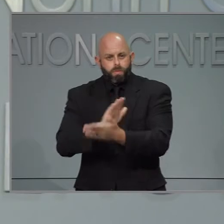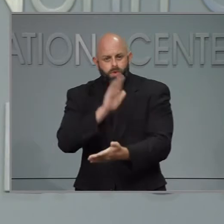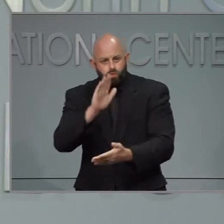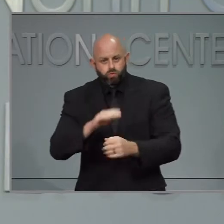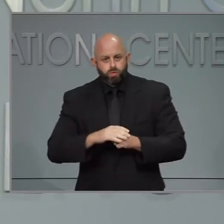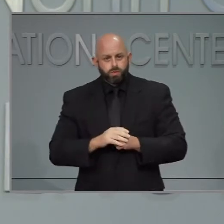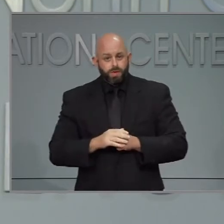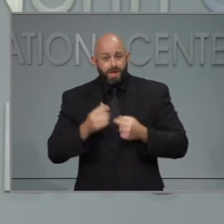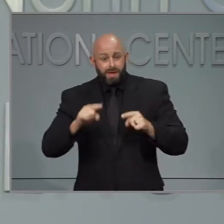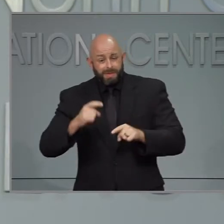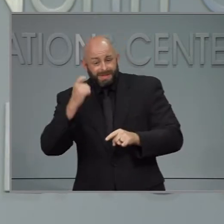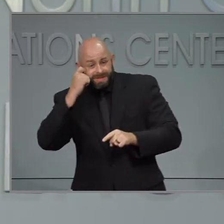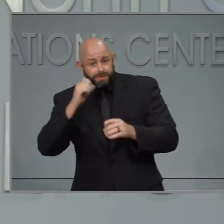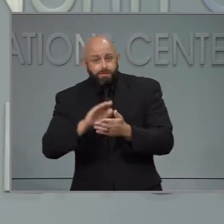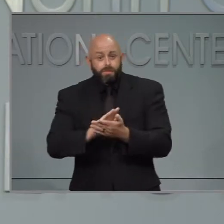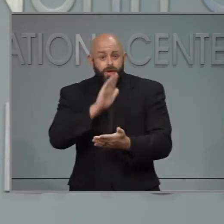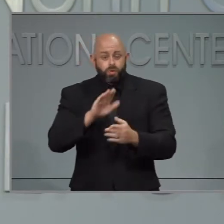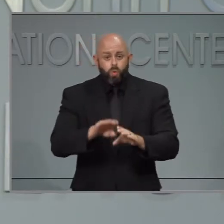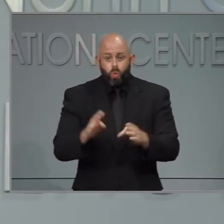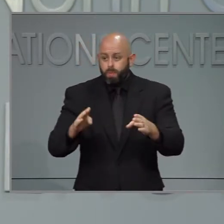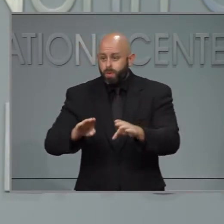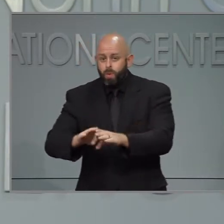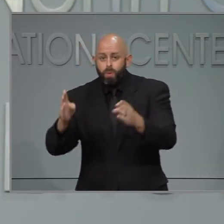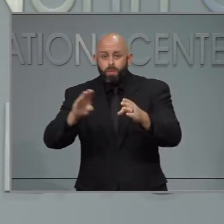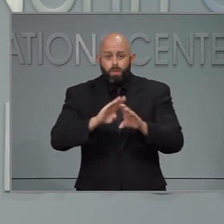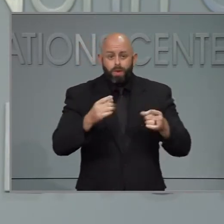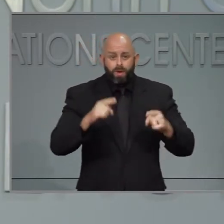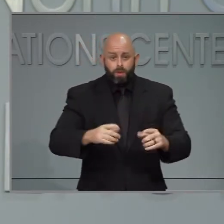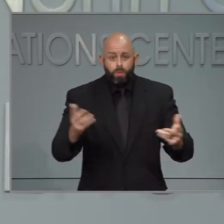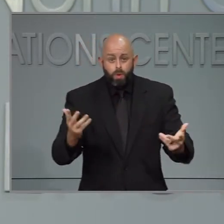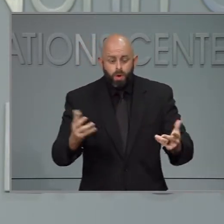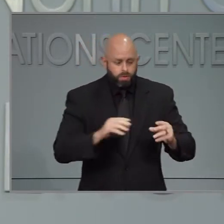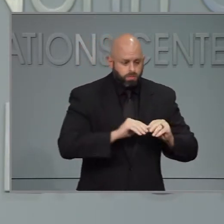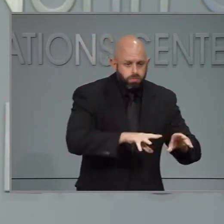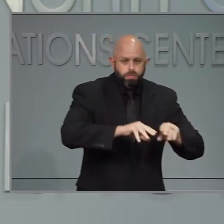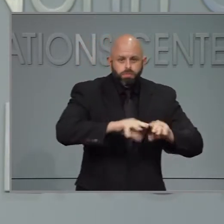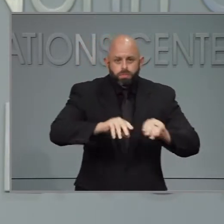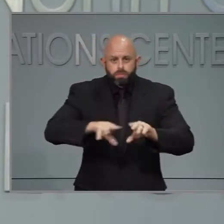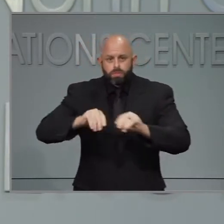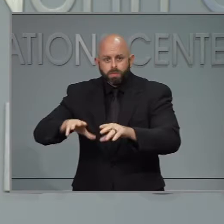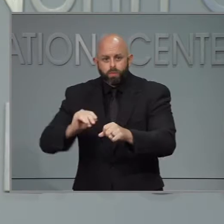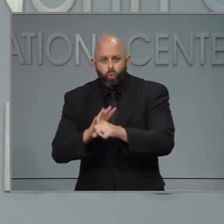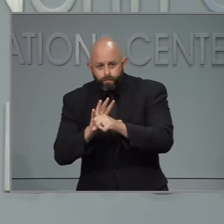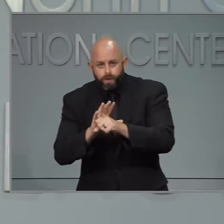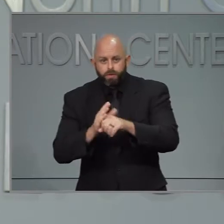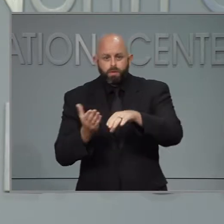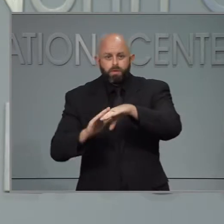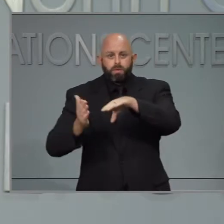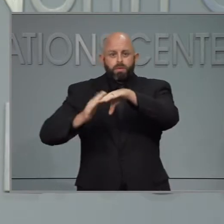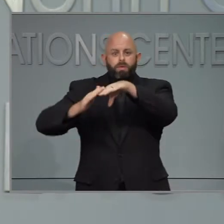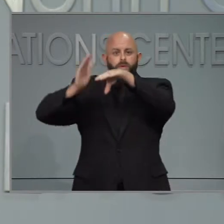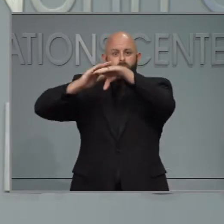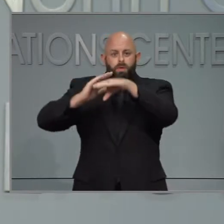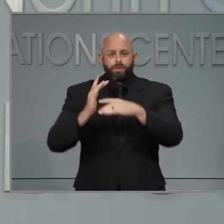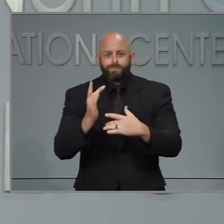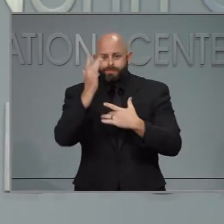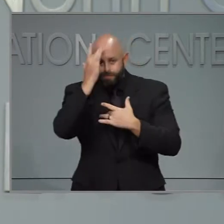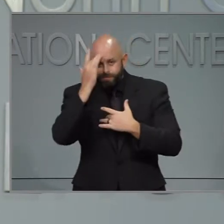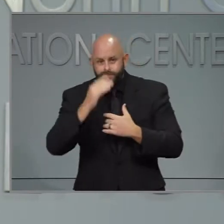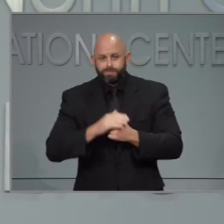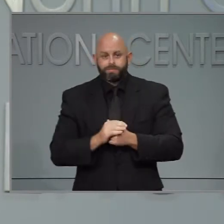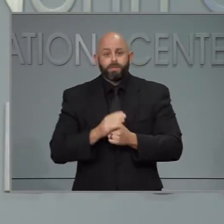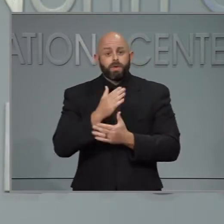y universidades abrieron los campuses, se presentaron brotes y un aumento en el número de casos. Algunos cambiaron